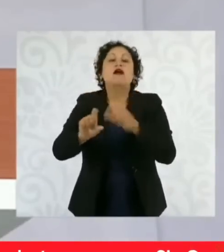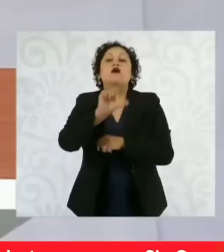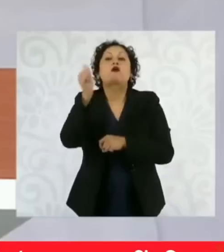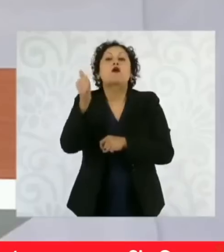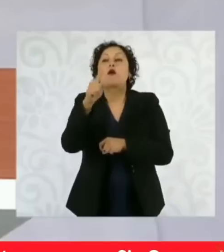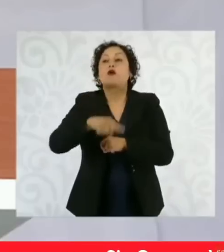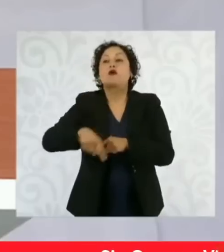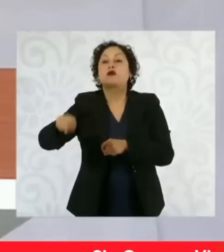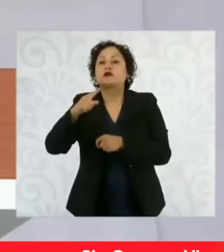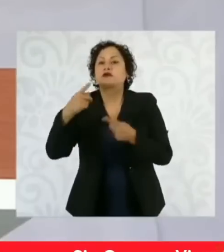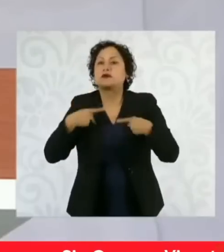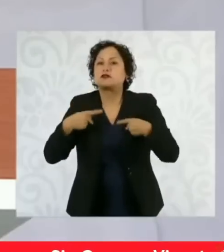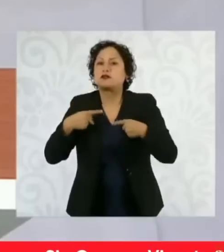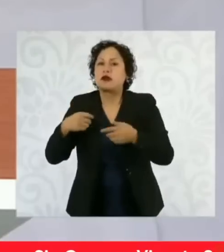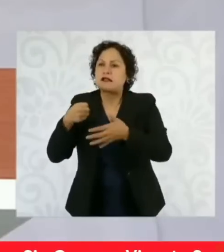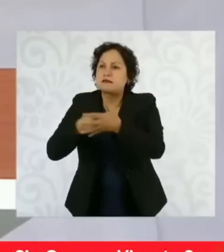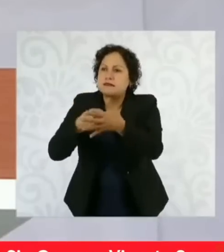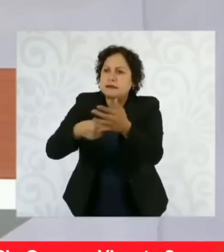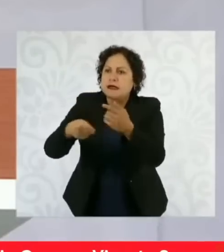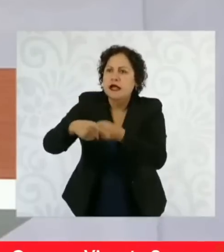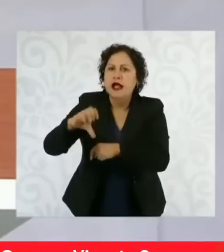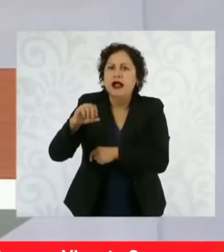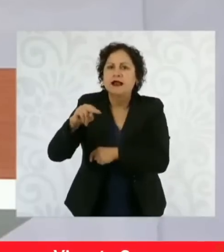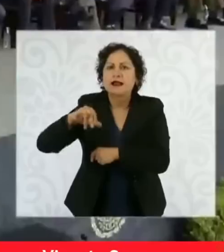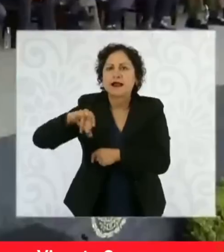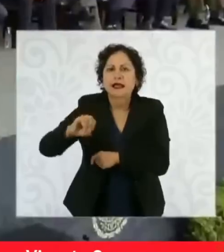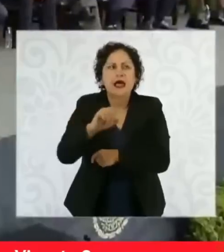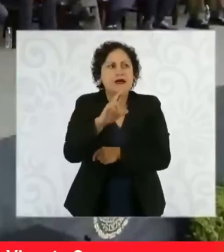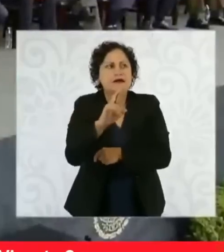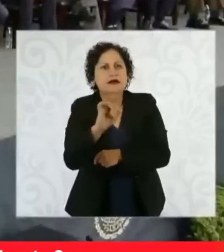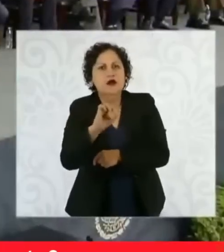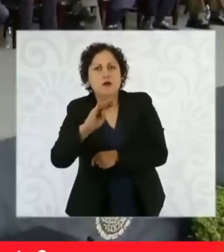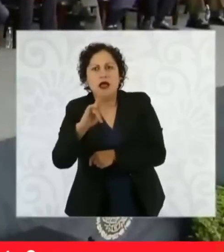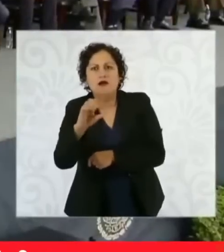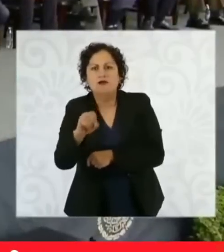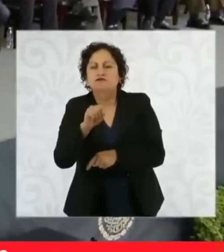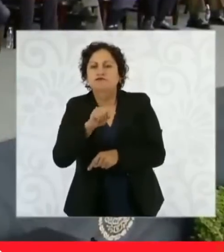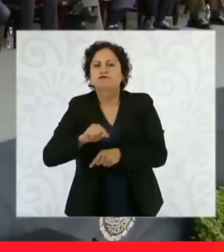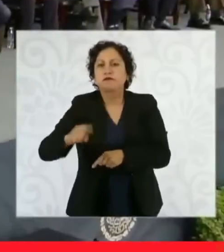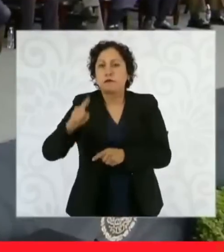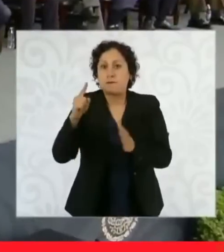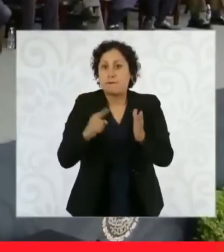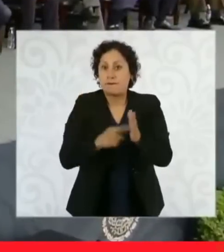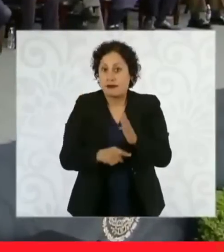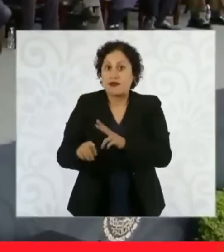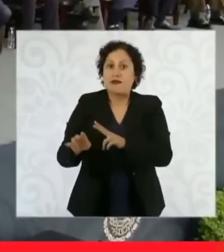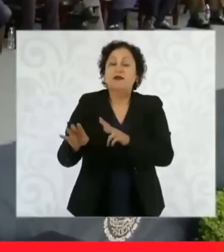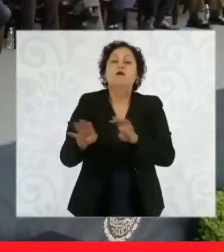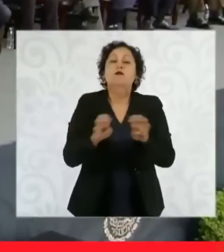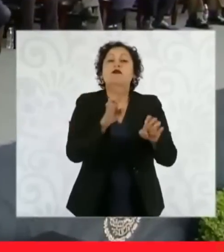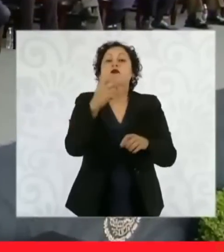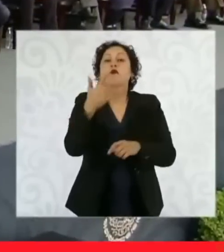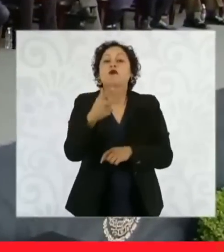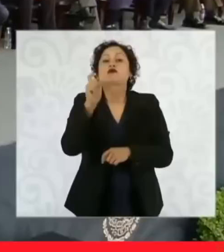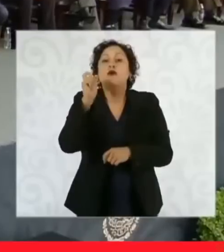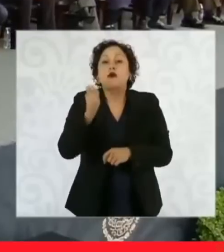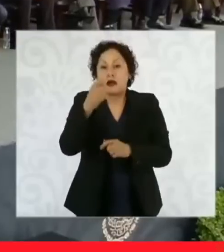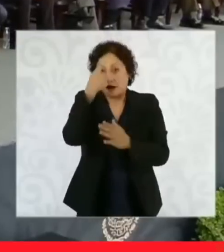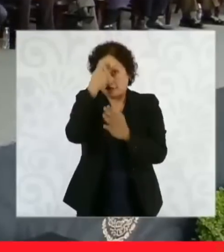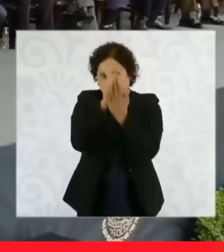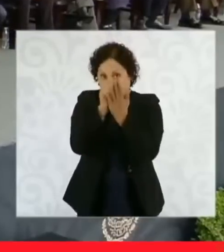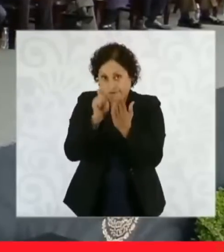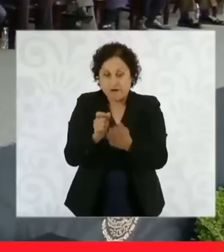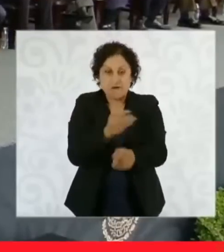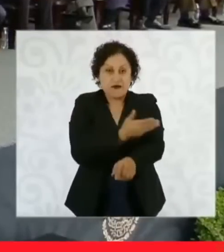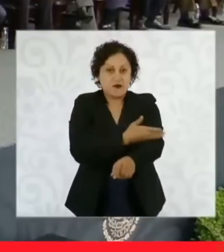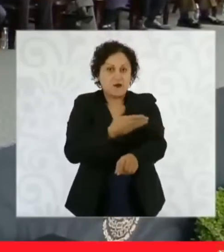Cananea y Río Blanco. En 1908, Francisco I. Madero escribe sobre la sucesión